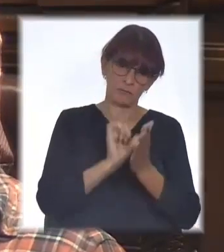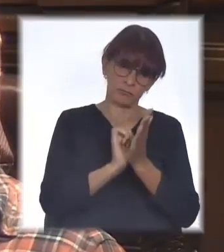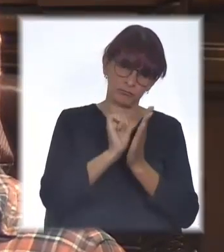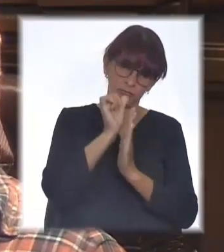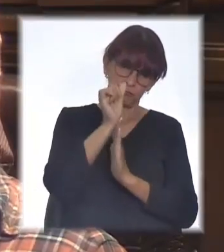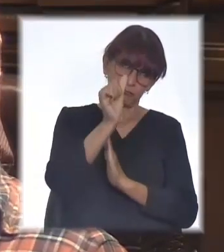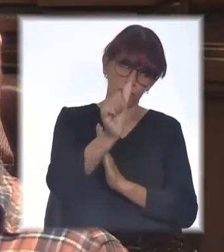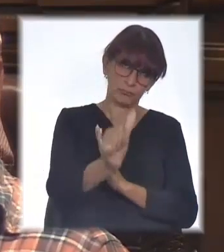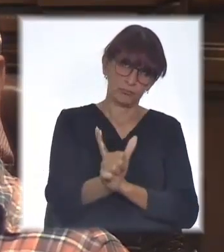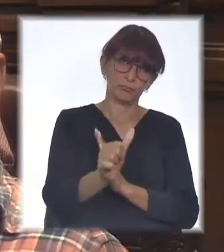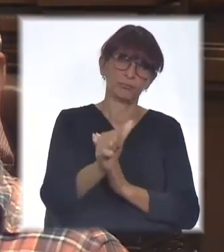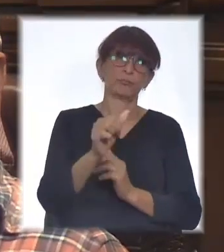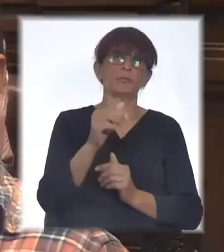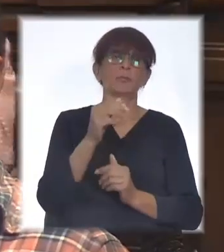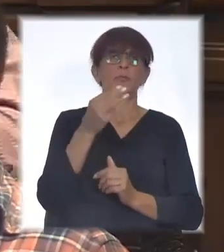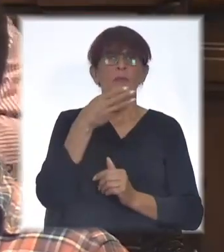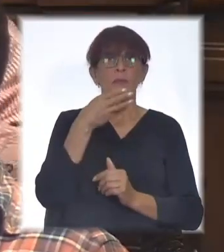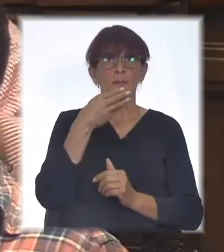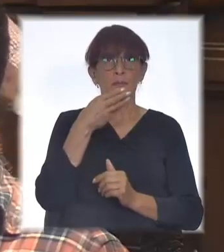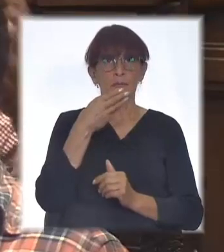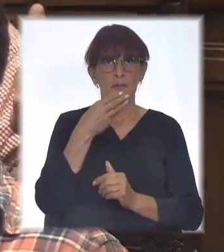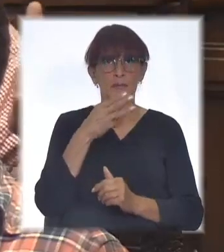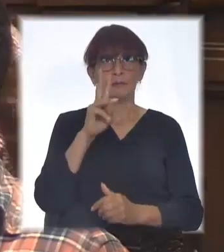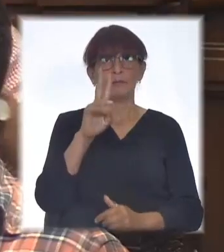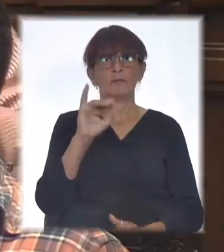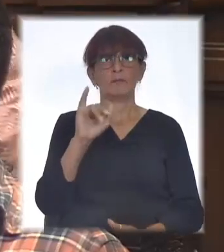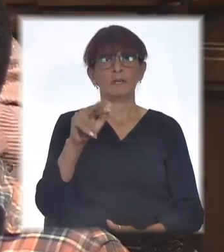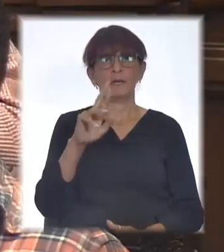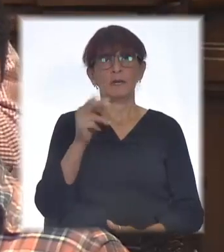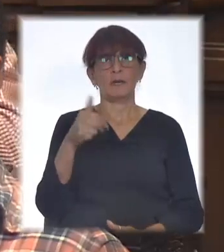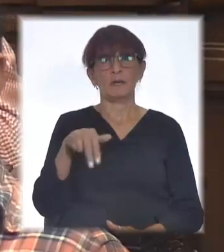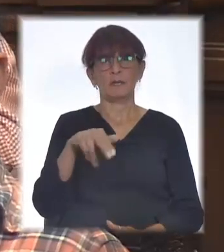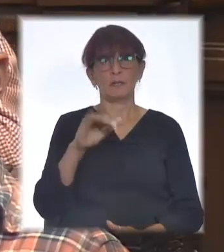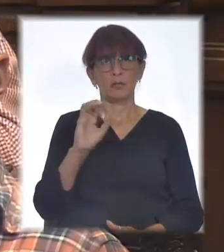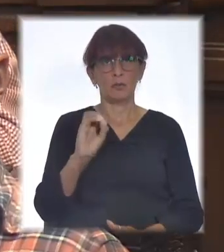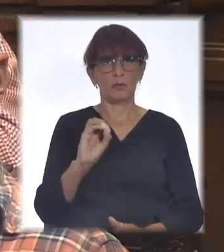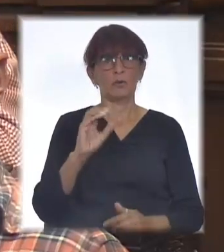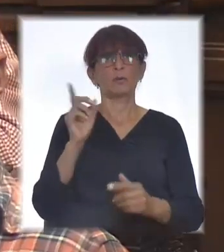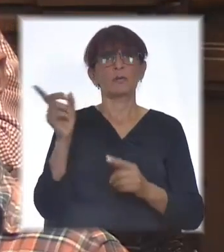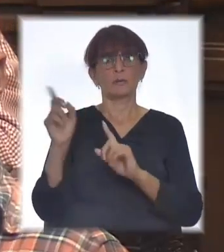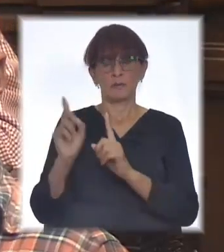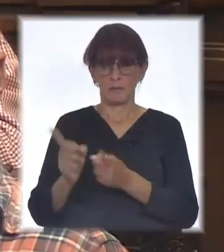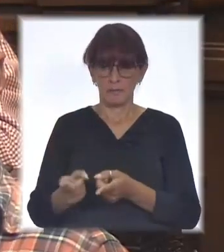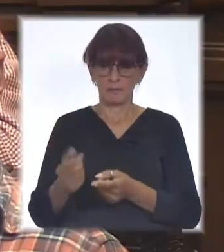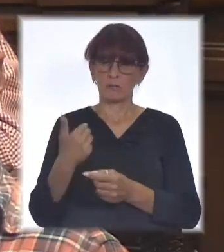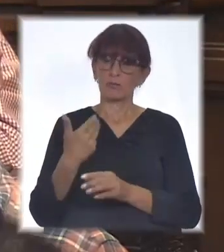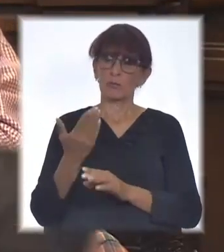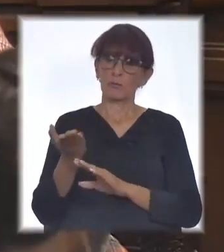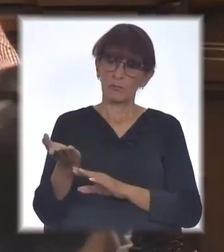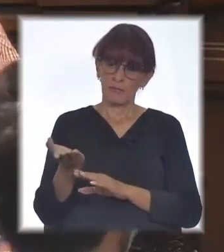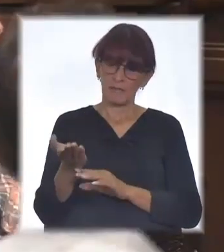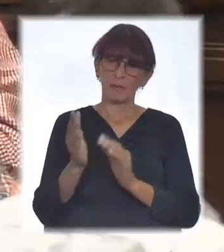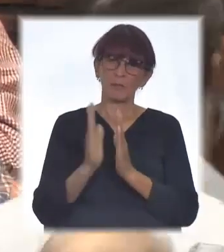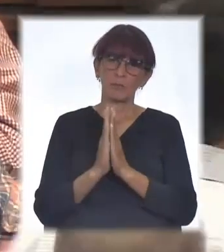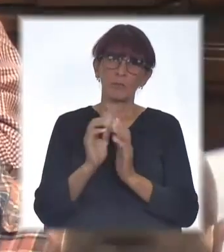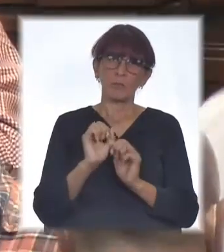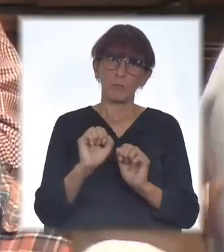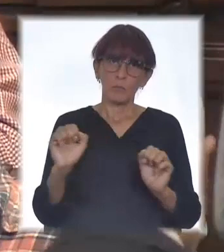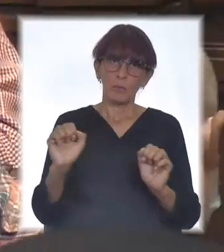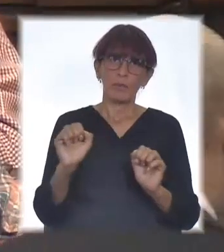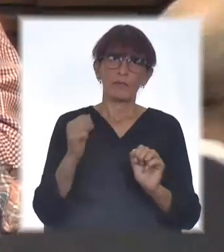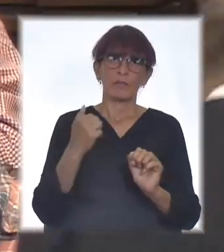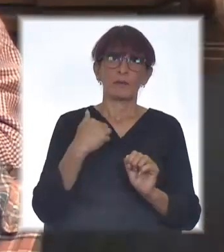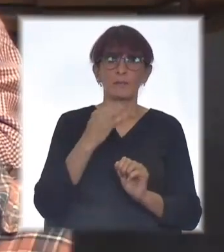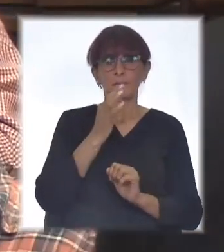y de mario benedetti y yo le pedí porque él también lo iba a ser pero yo le pedí que me dejara hablar que me